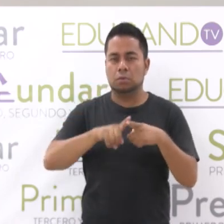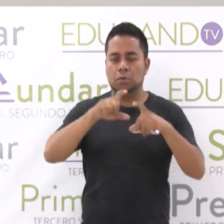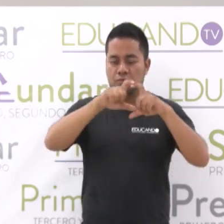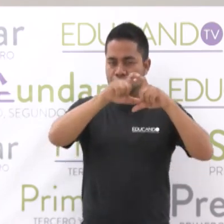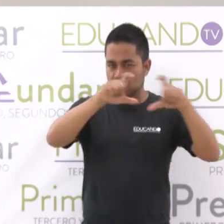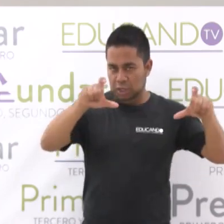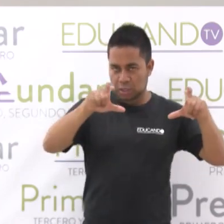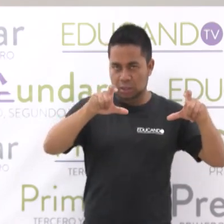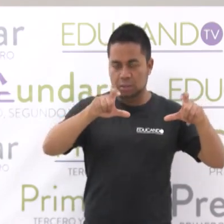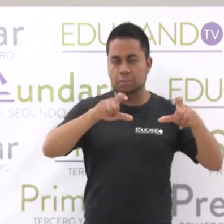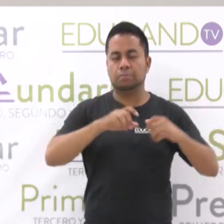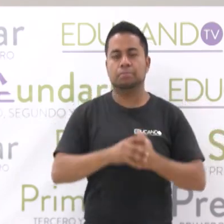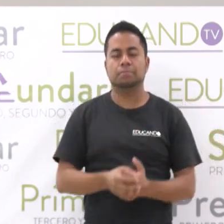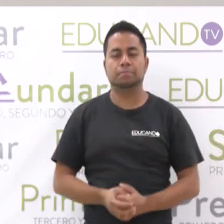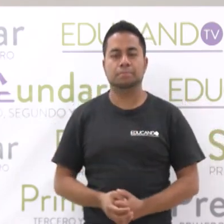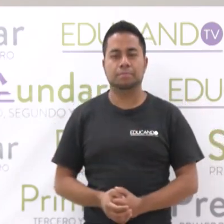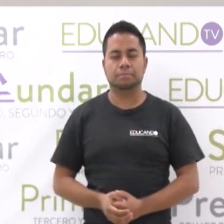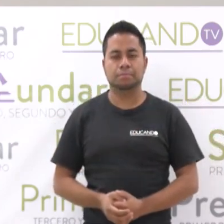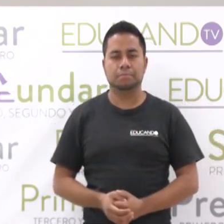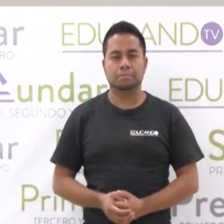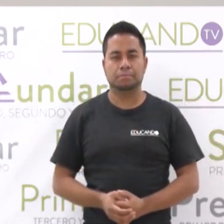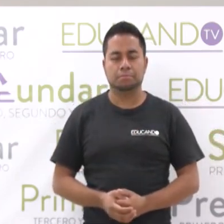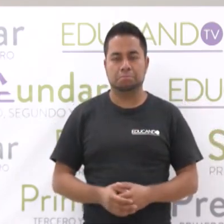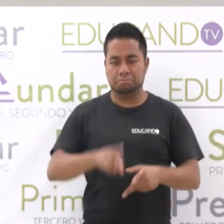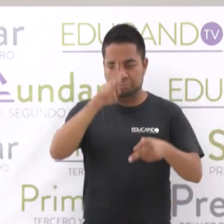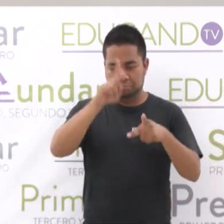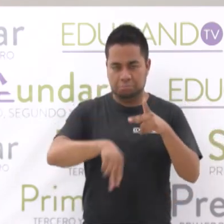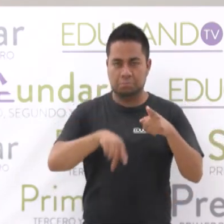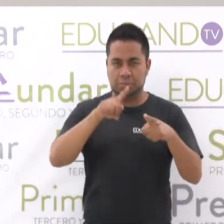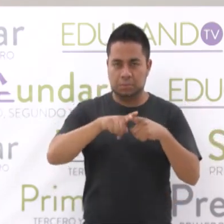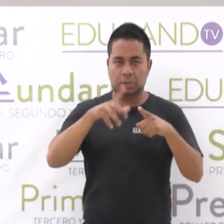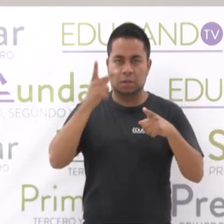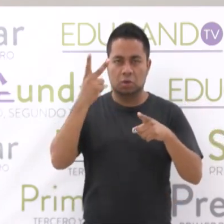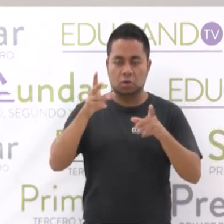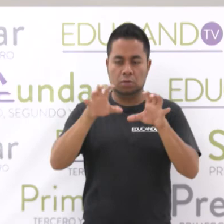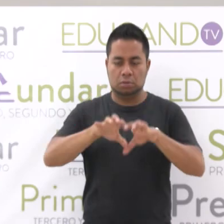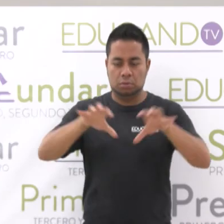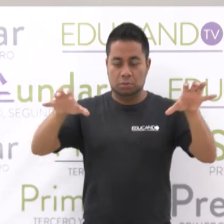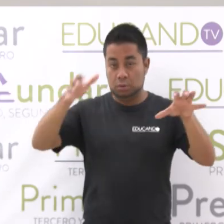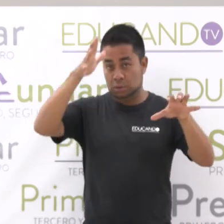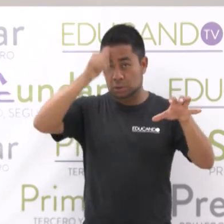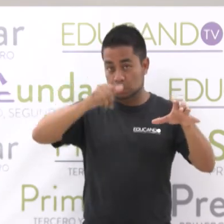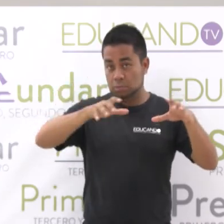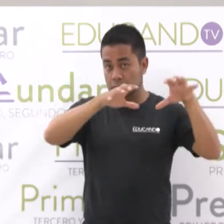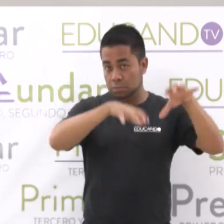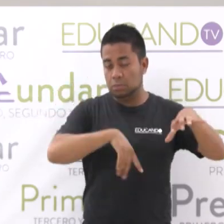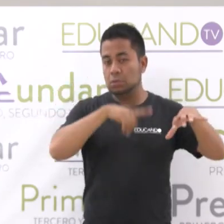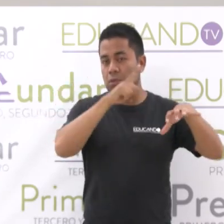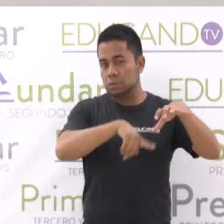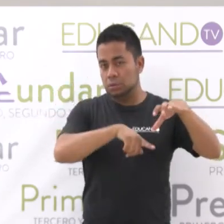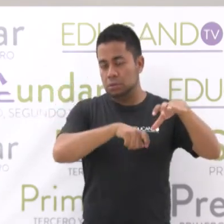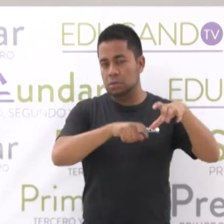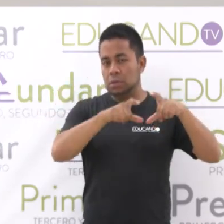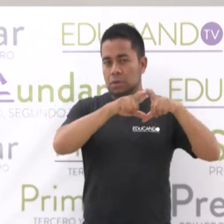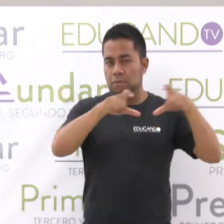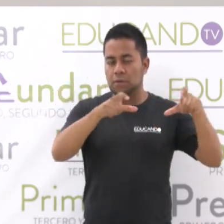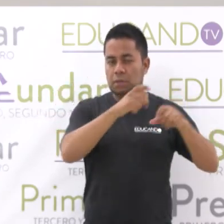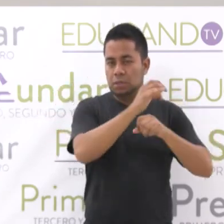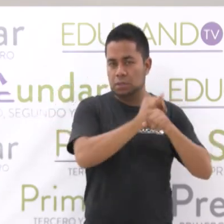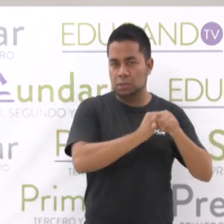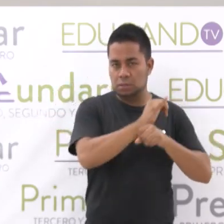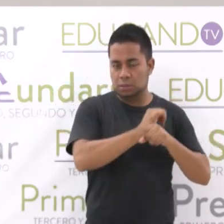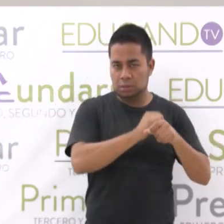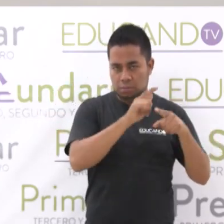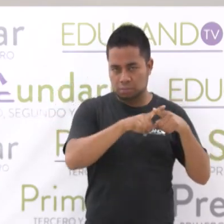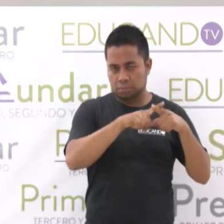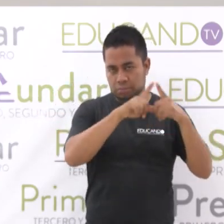fichas, que se dividen en dos grandes campos. ¿Sí recuerdan uno? Las fichas de investigación son